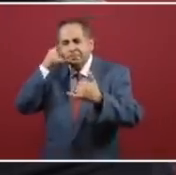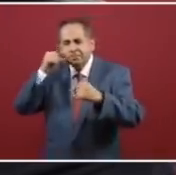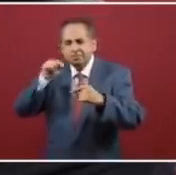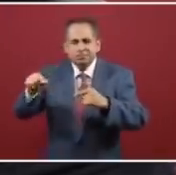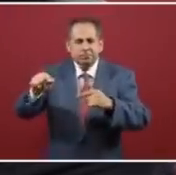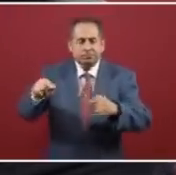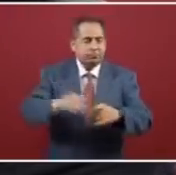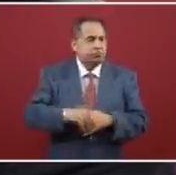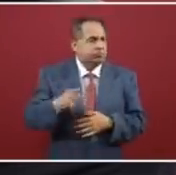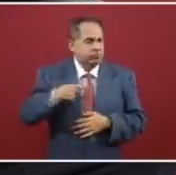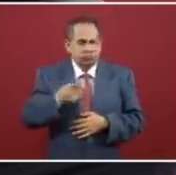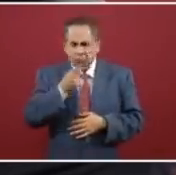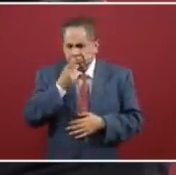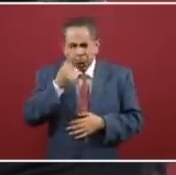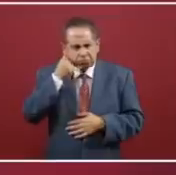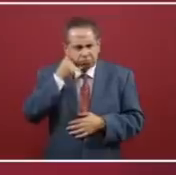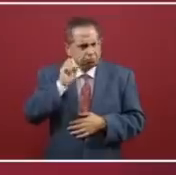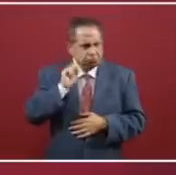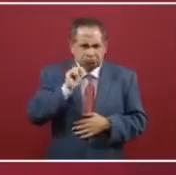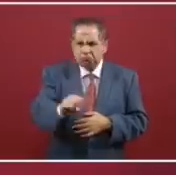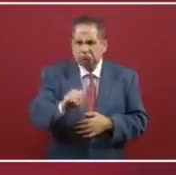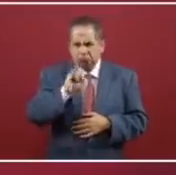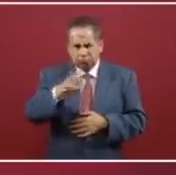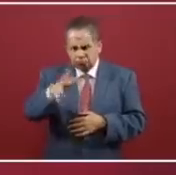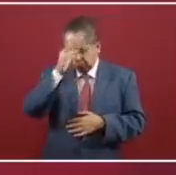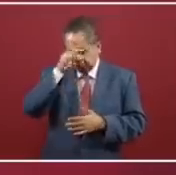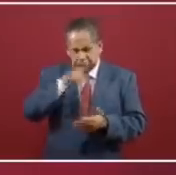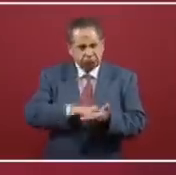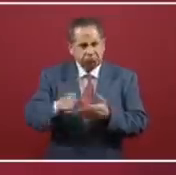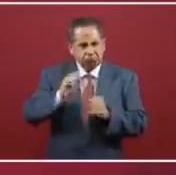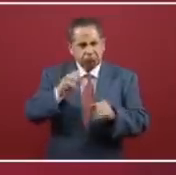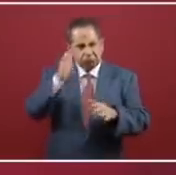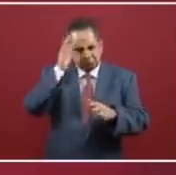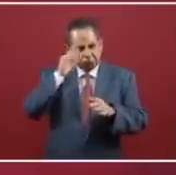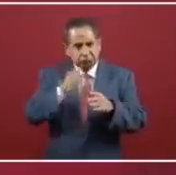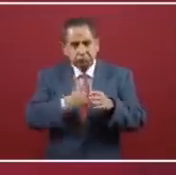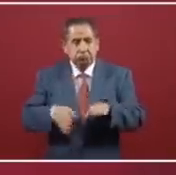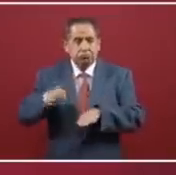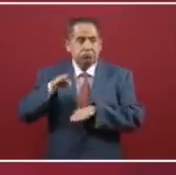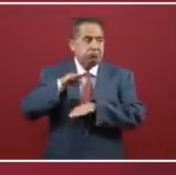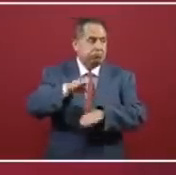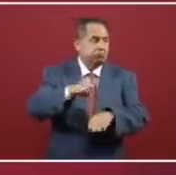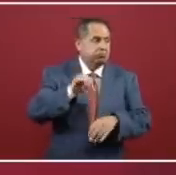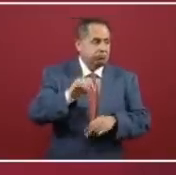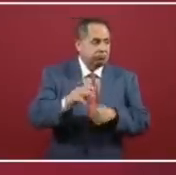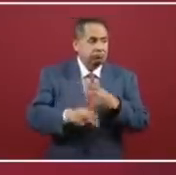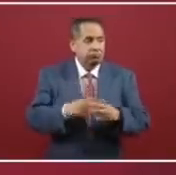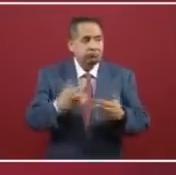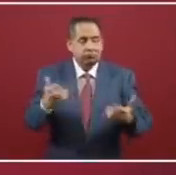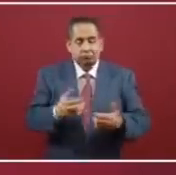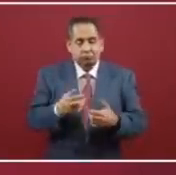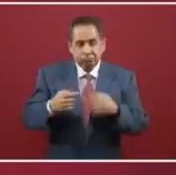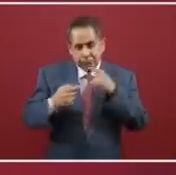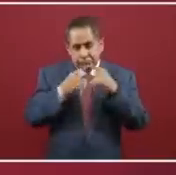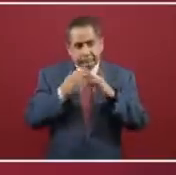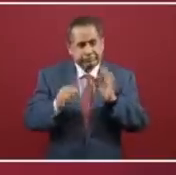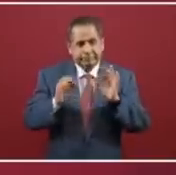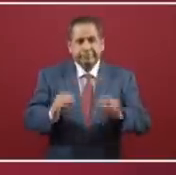la gente dijo si a los segundos pisos se hicieron los segundos